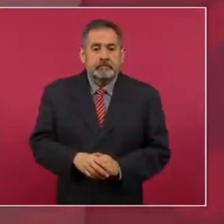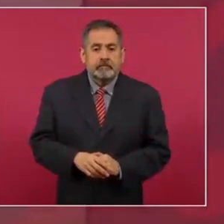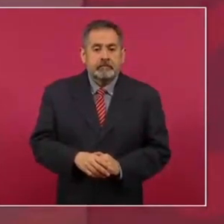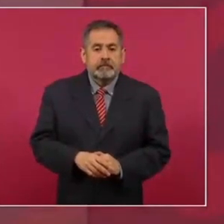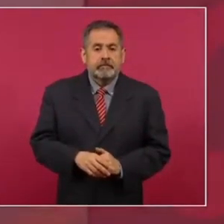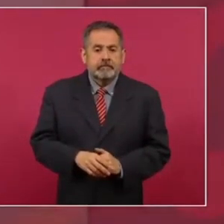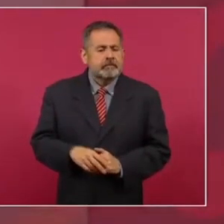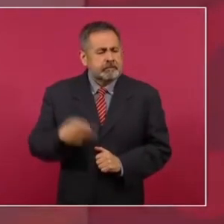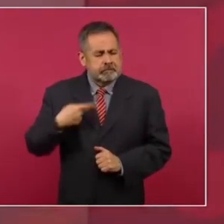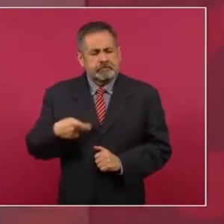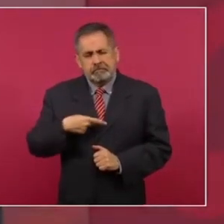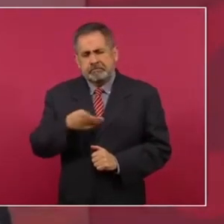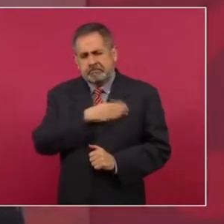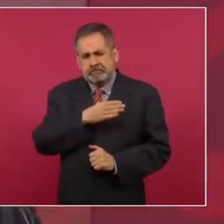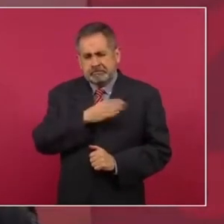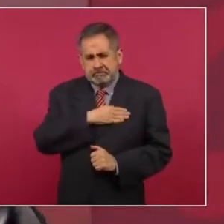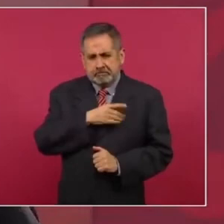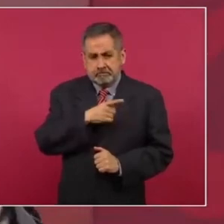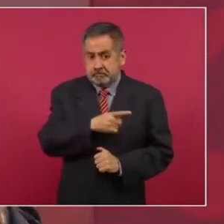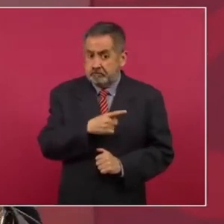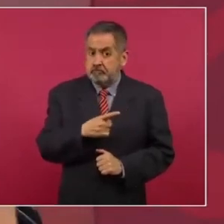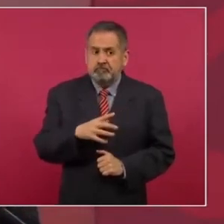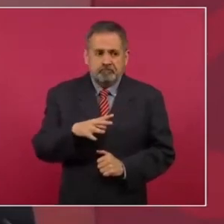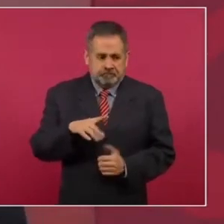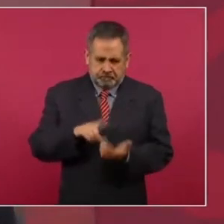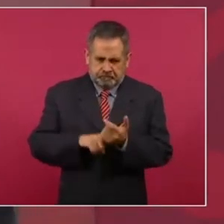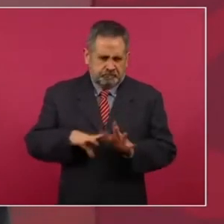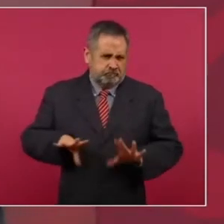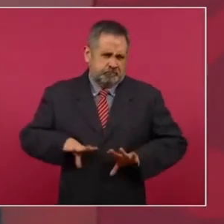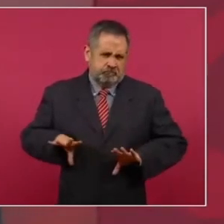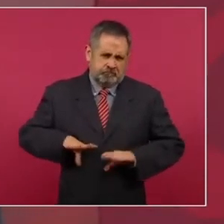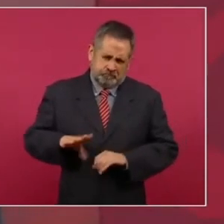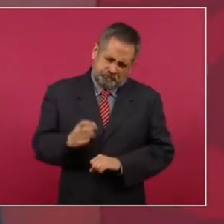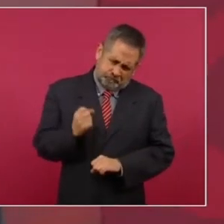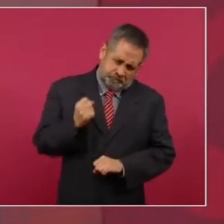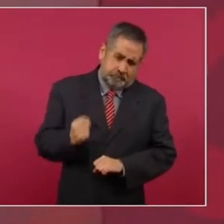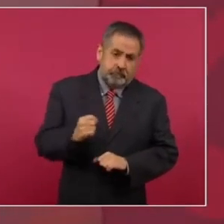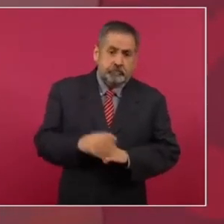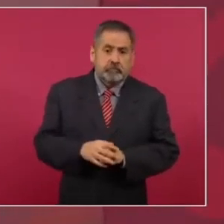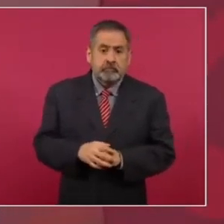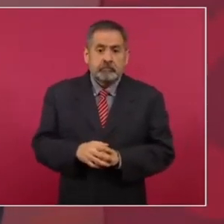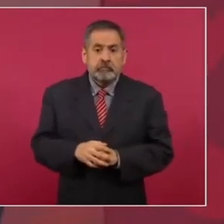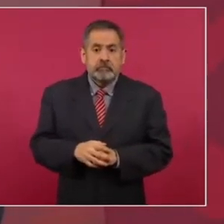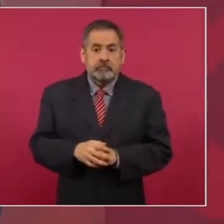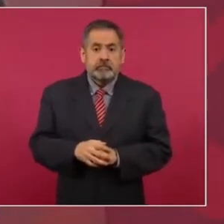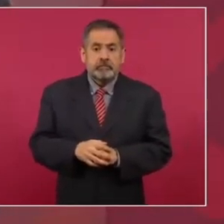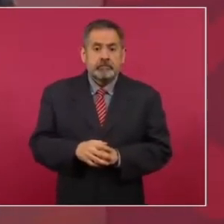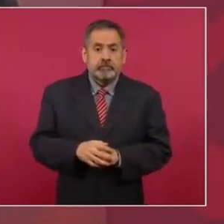y buena persona, pero es así. Y entonces